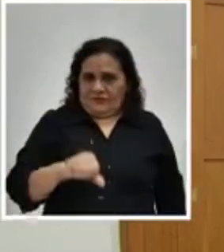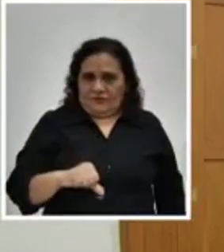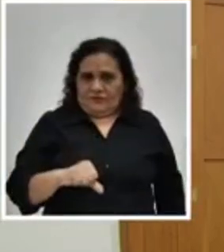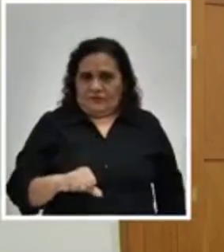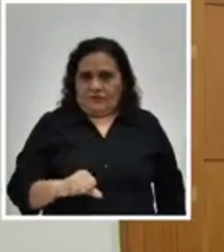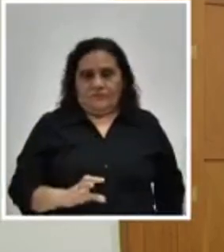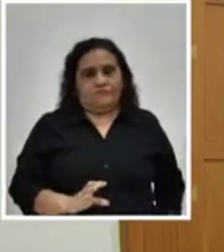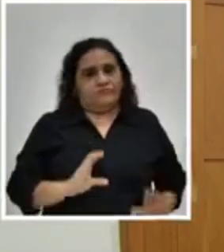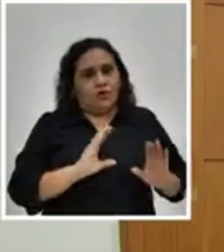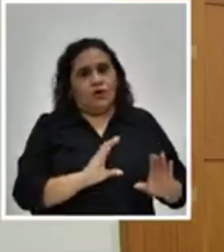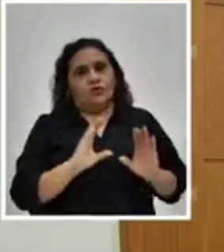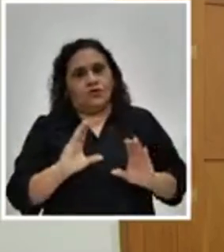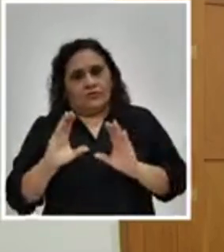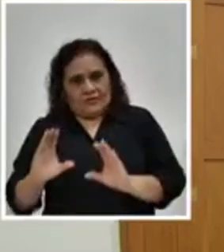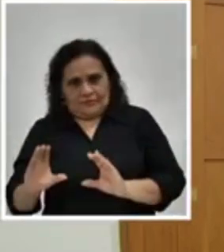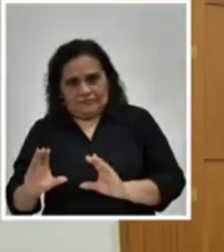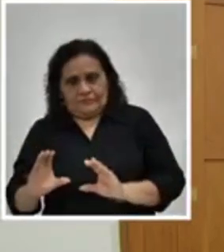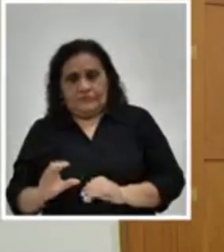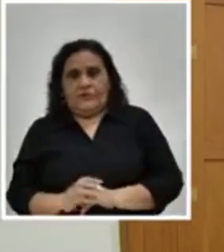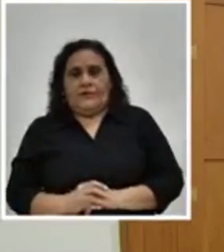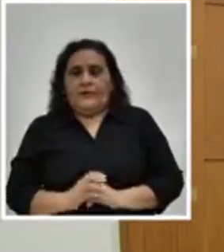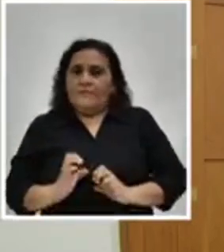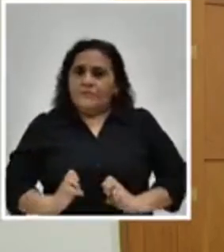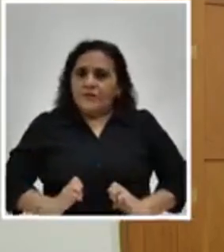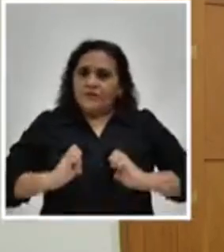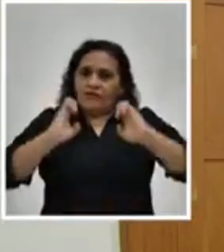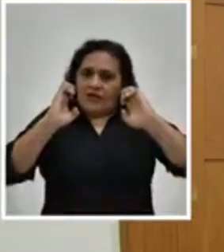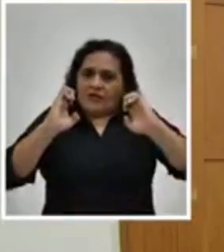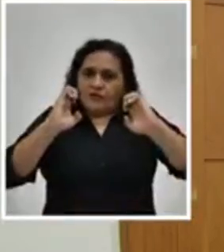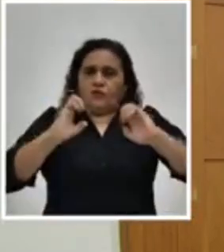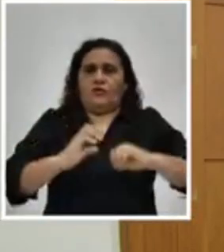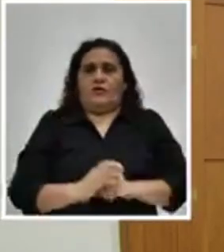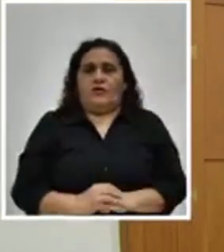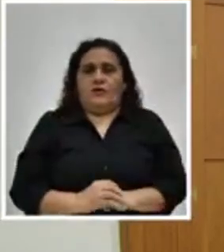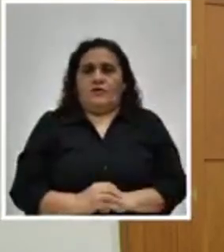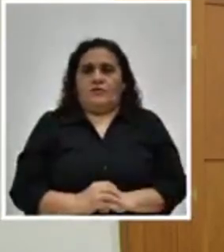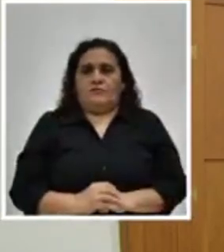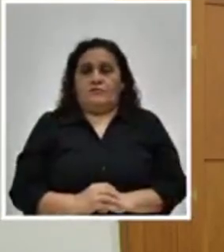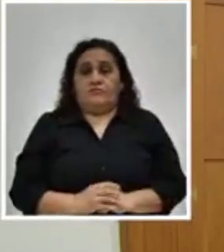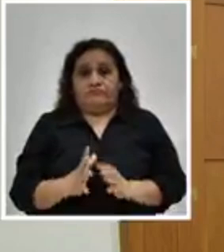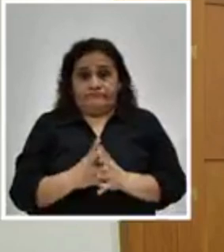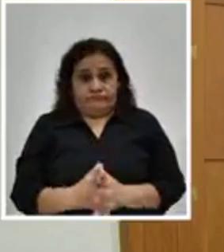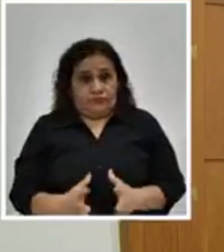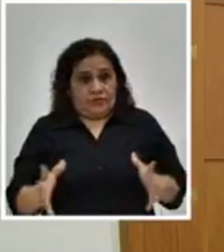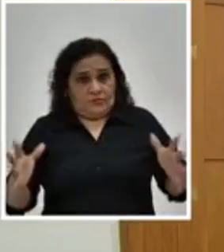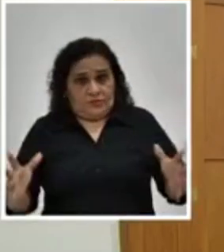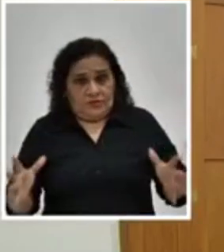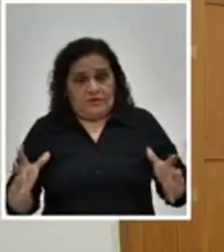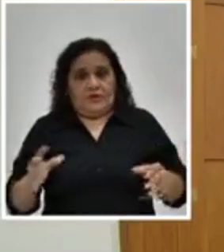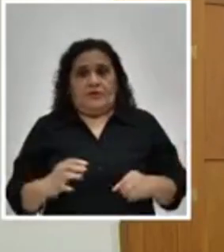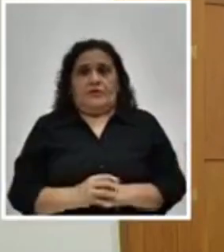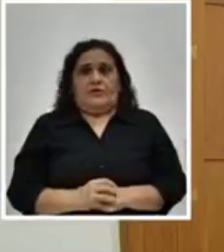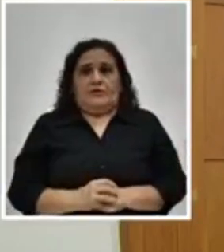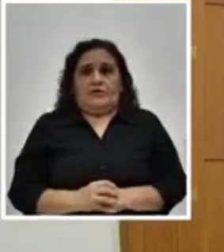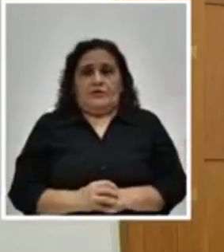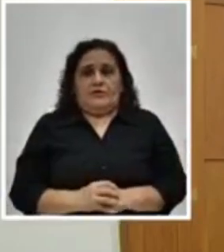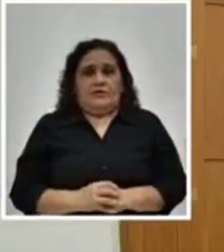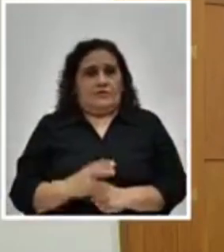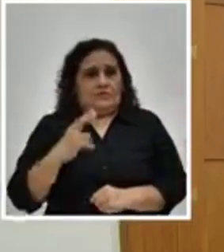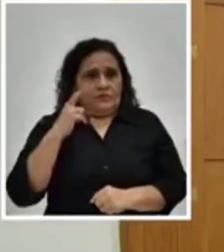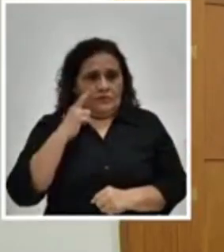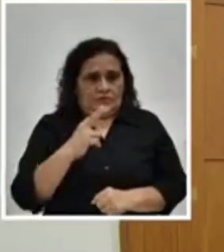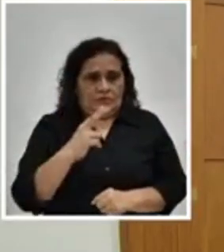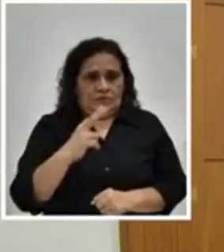es sustentabilidad, edificación, con la finalidad de ampliar la infraestructura básica y dotar de servicios